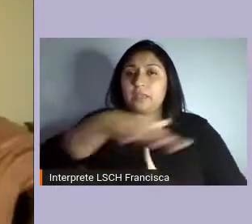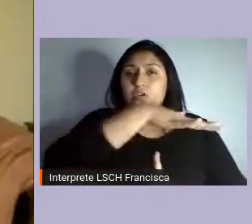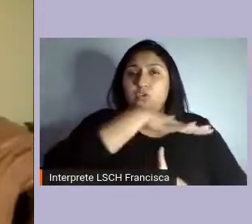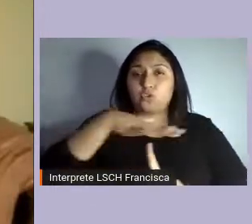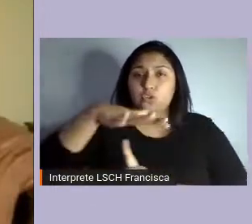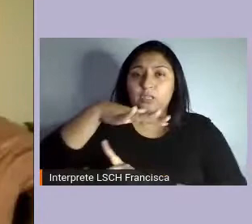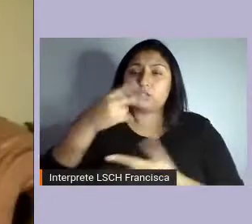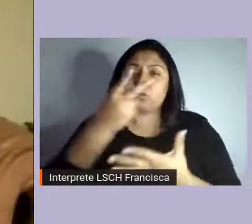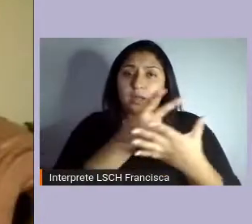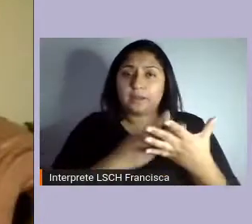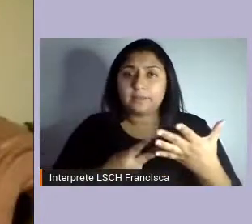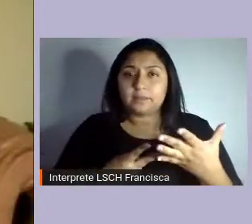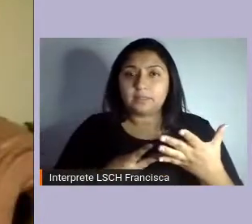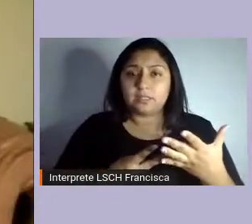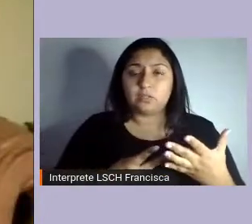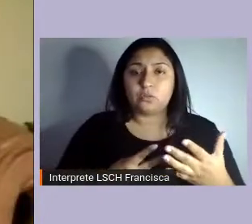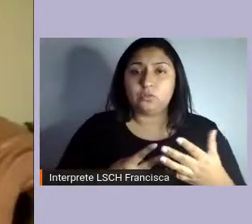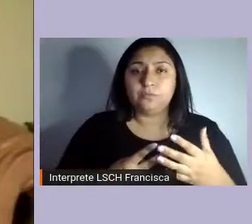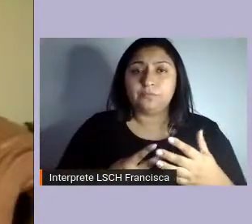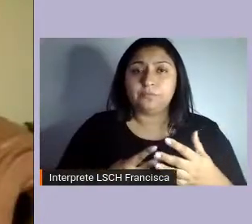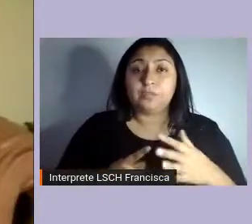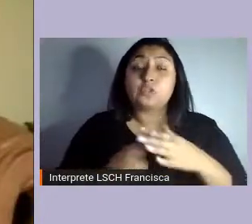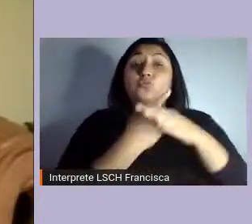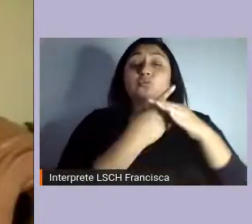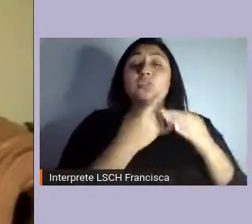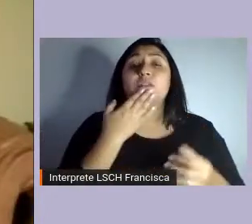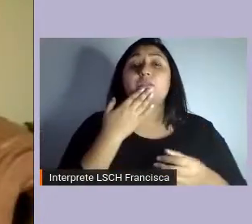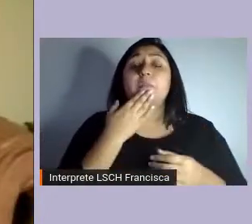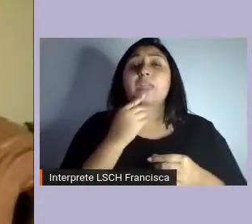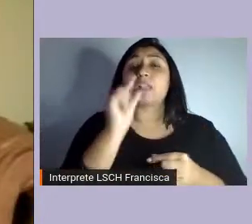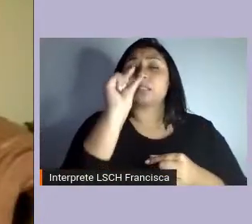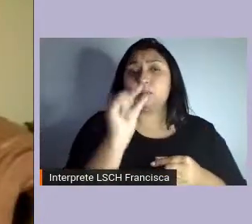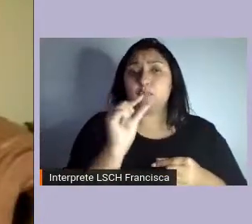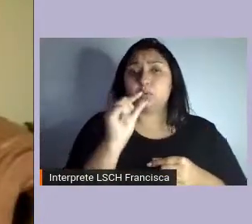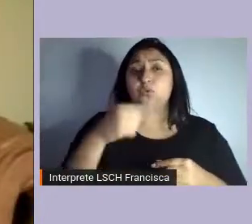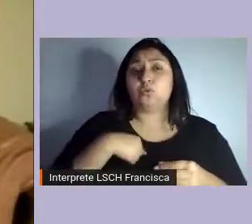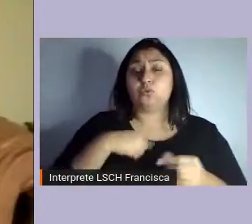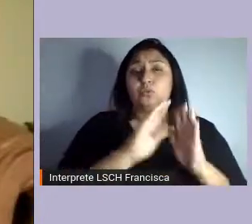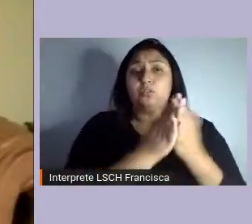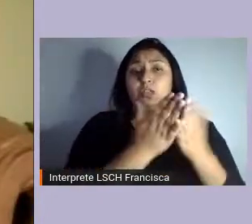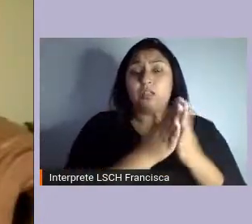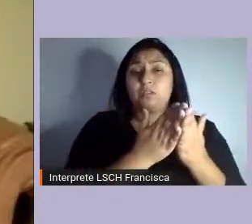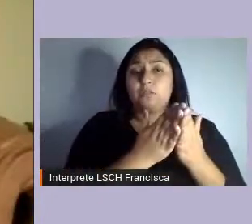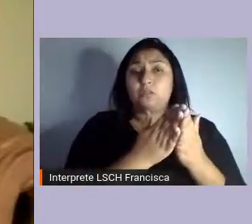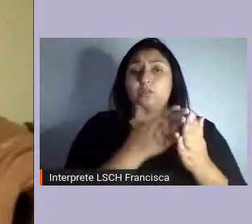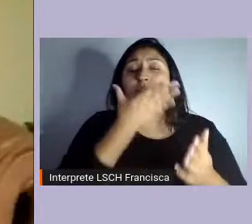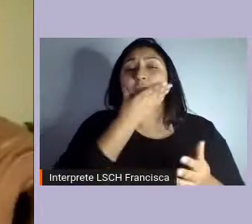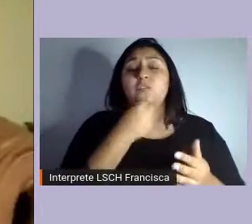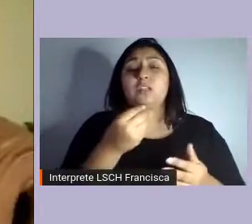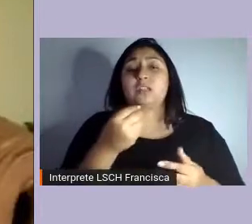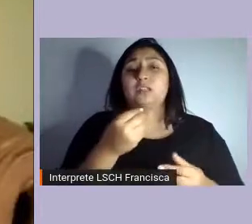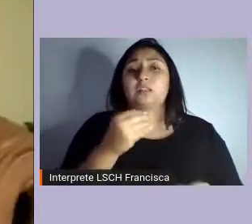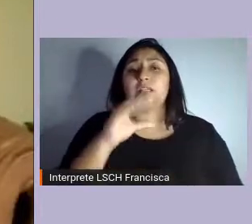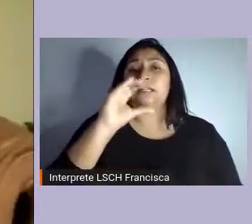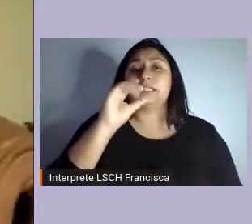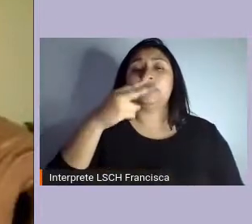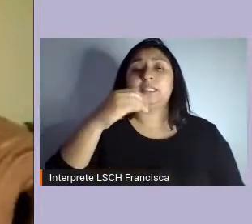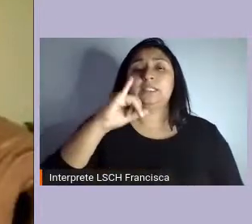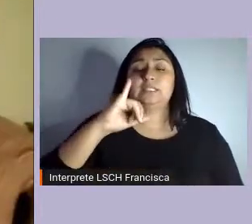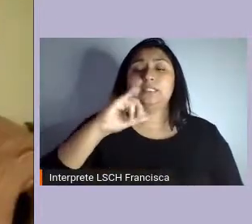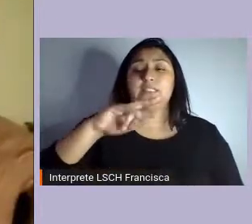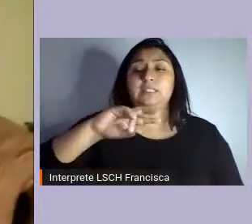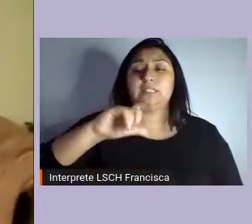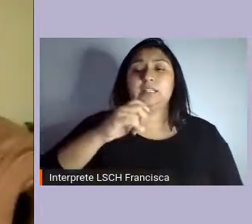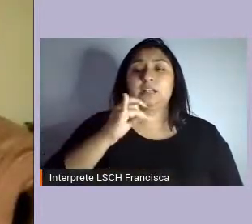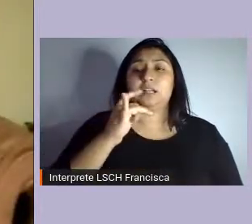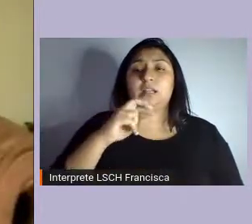artísticos. Aparece incluso, hace poquito yo prologué el libro maravilloso de La Chinganera, que es Nunca Más Sola,